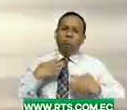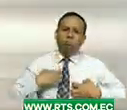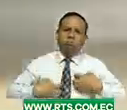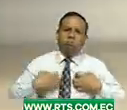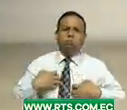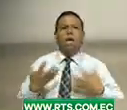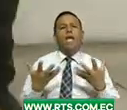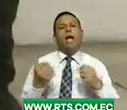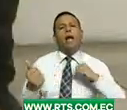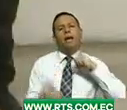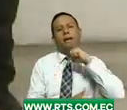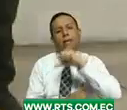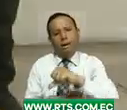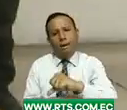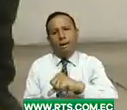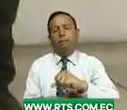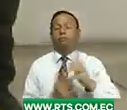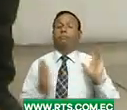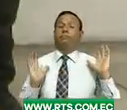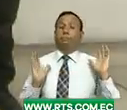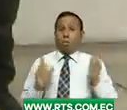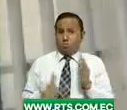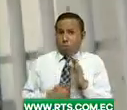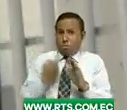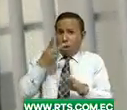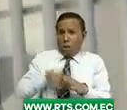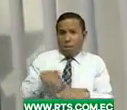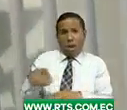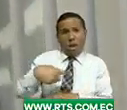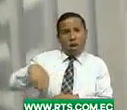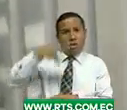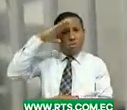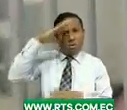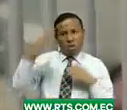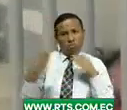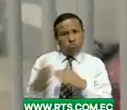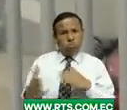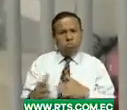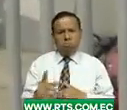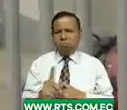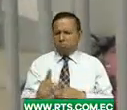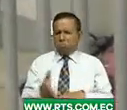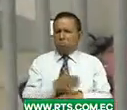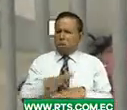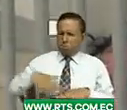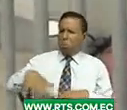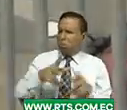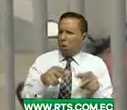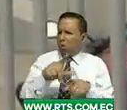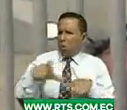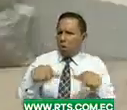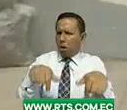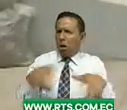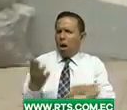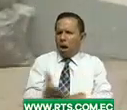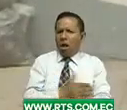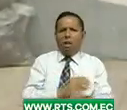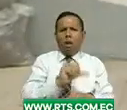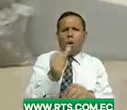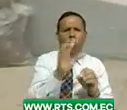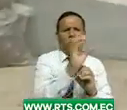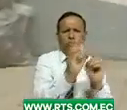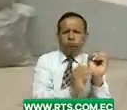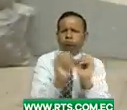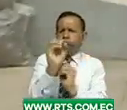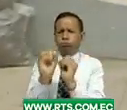delictuales. No es la primera vez que los servidores policiales son amenazados. En el sector de la Nueva Prosperina, incluso varias UPC han sido